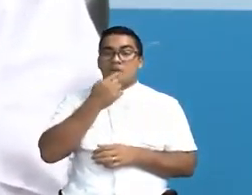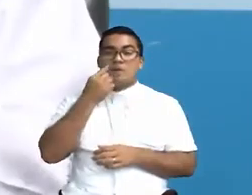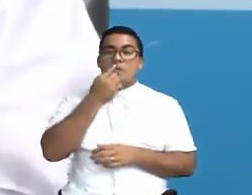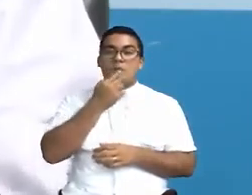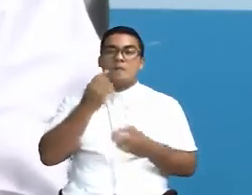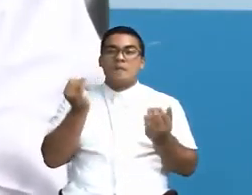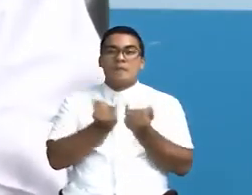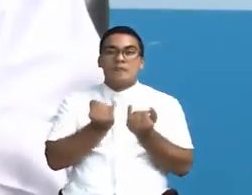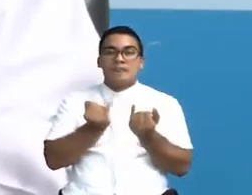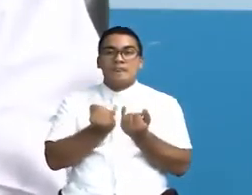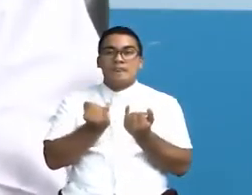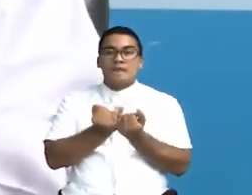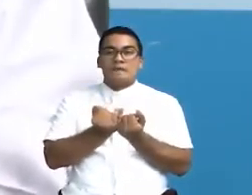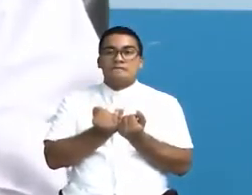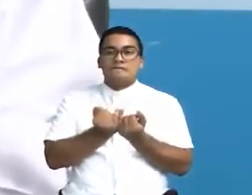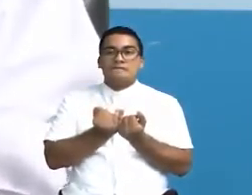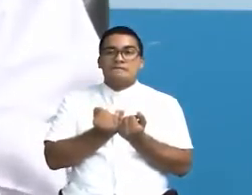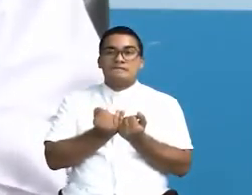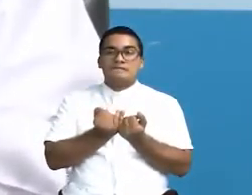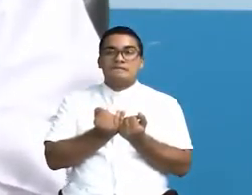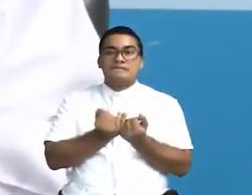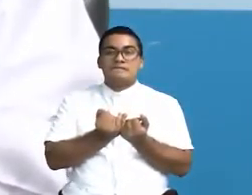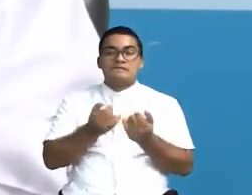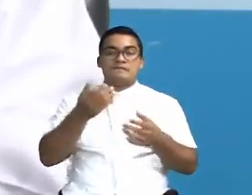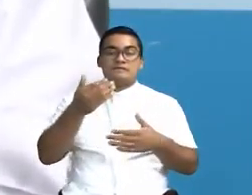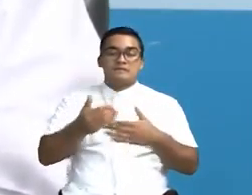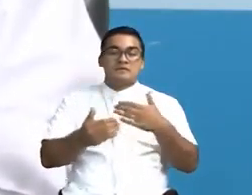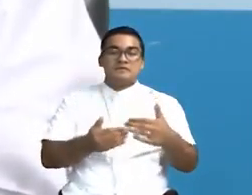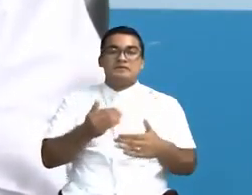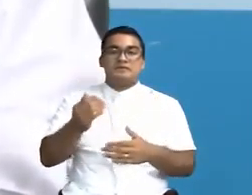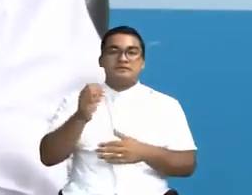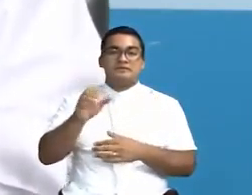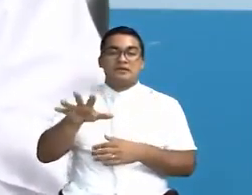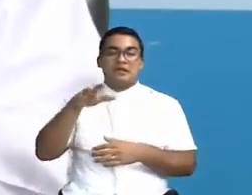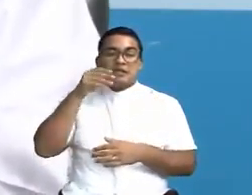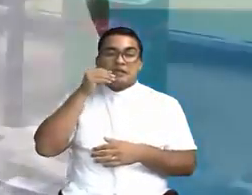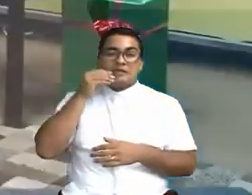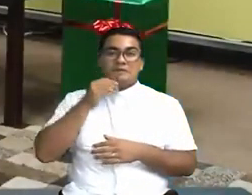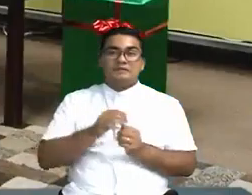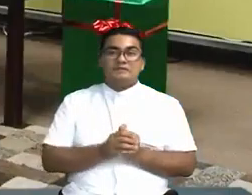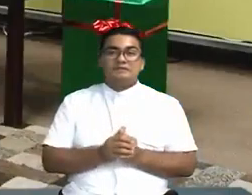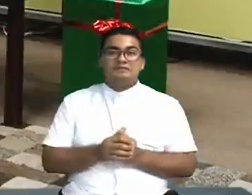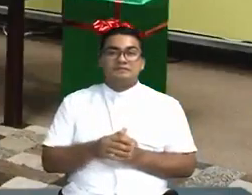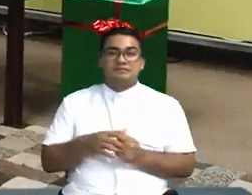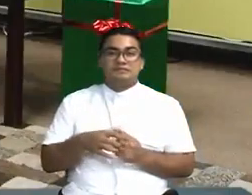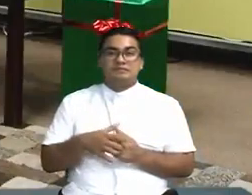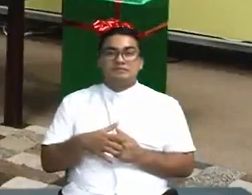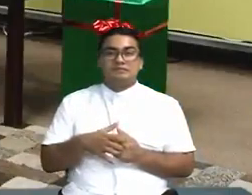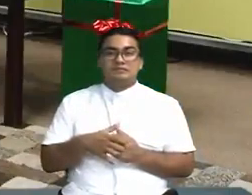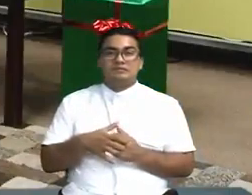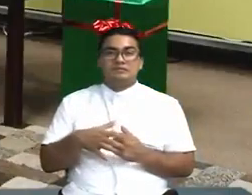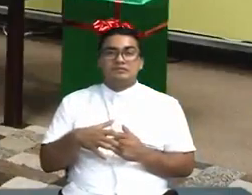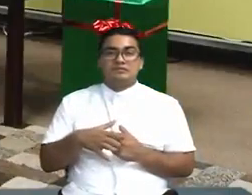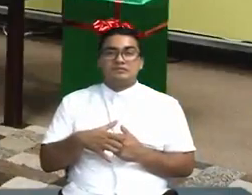provoca, es vulnerable para los procesos infecciosos. Ahora, doctor, hay